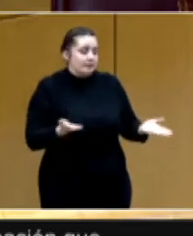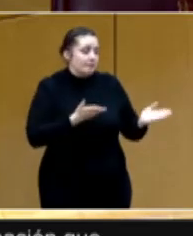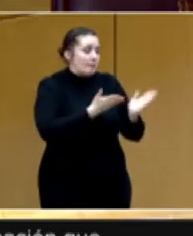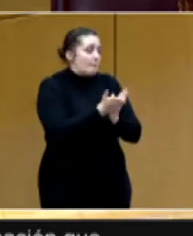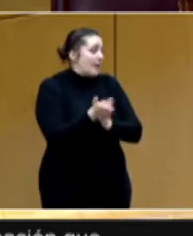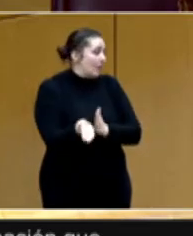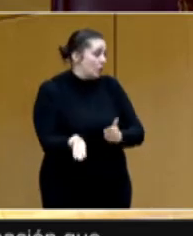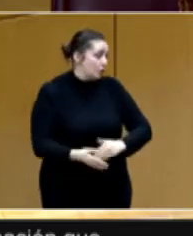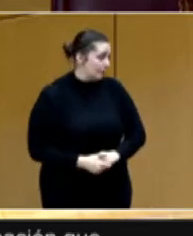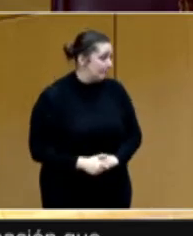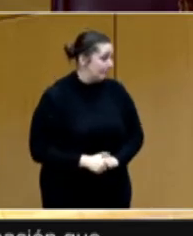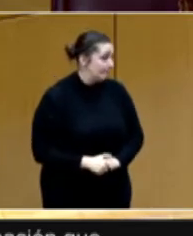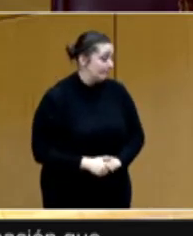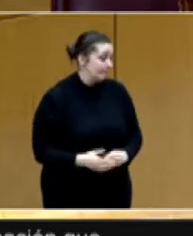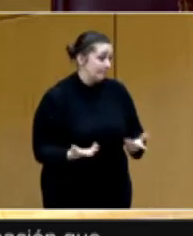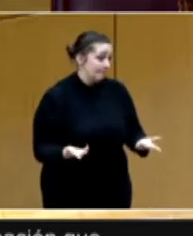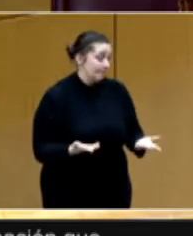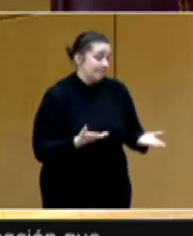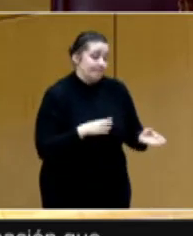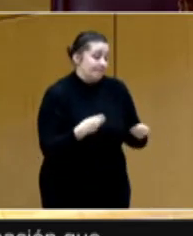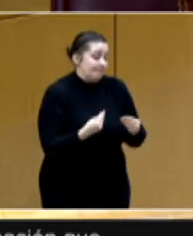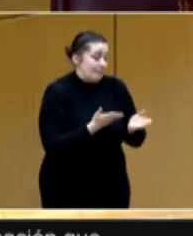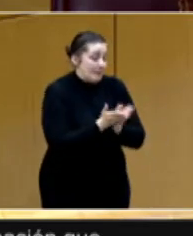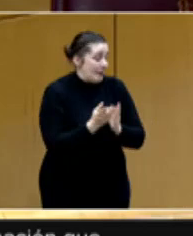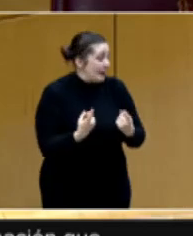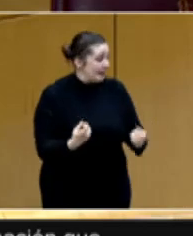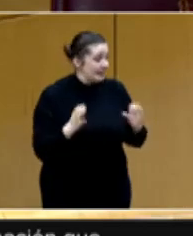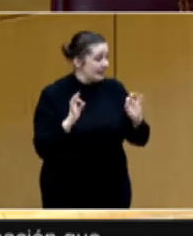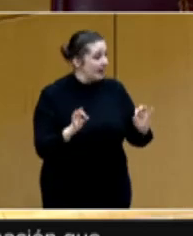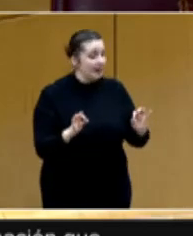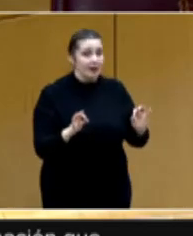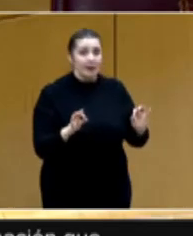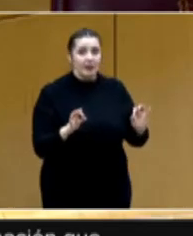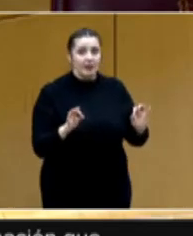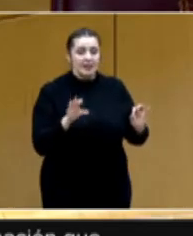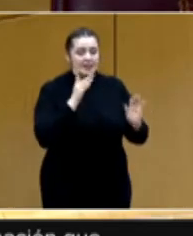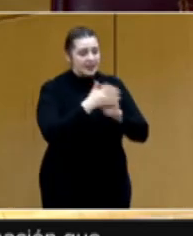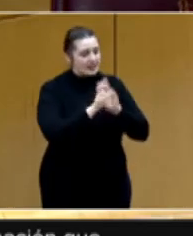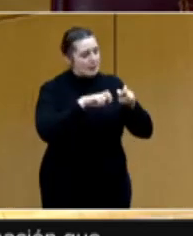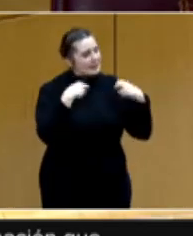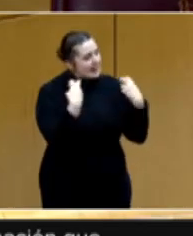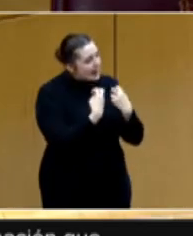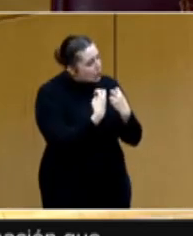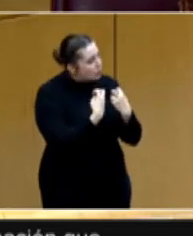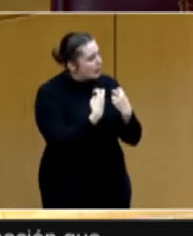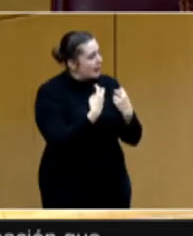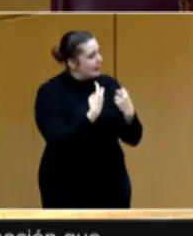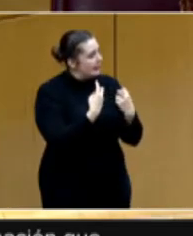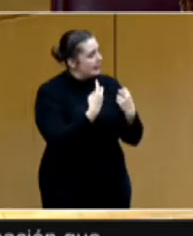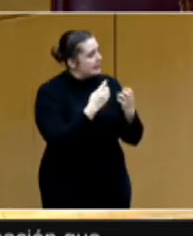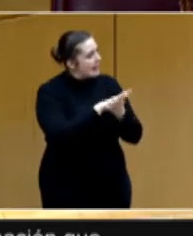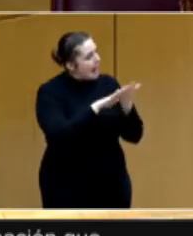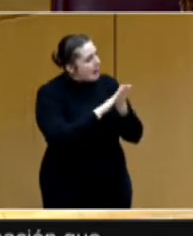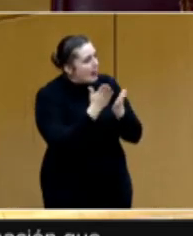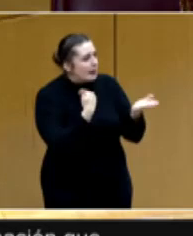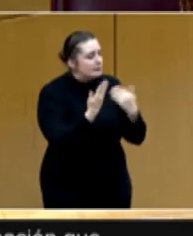todo esto hacen falta medios eso Esa mesa redonda esa sastrería donde se